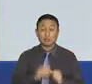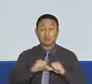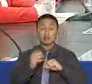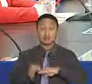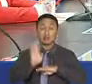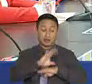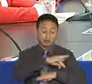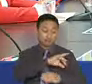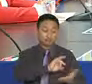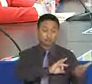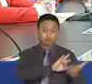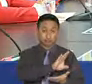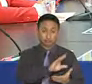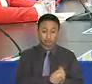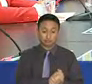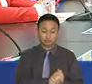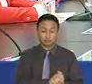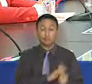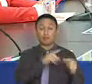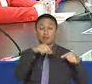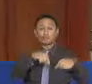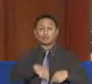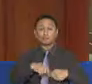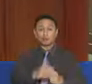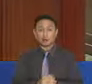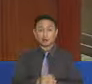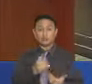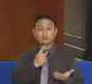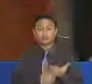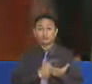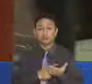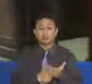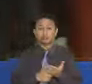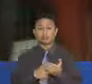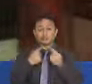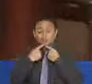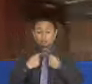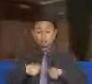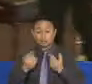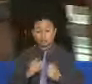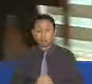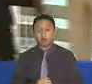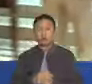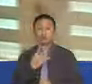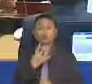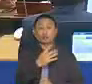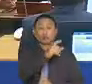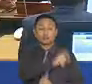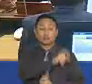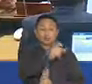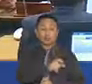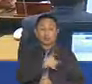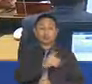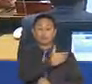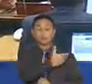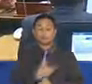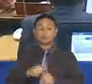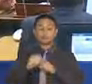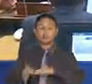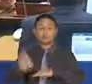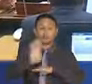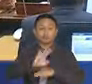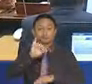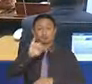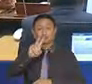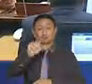la asamblea nacional esto para dar efecto de la audiencia están convocados los cuatro accionantes el presidente legislativo en